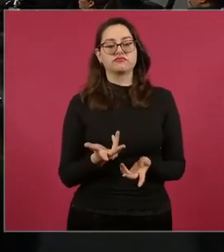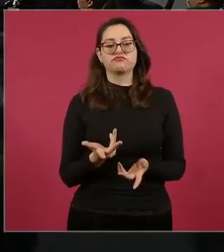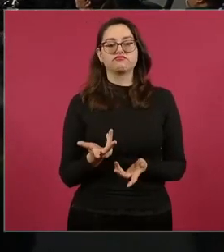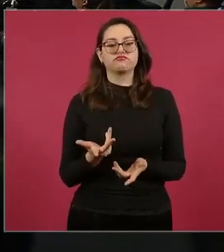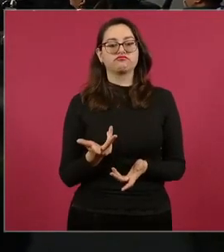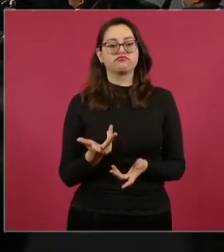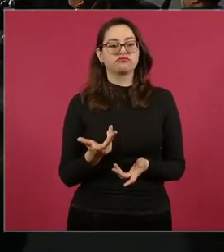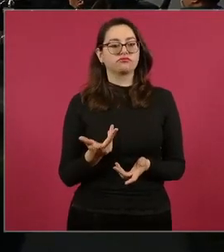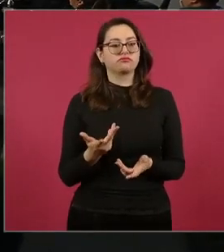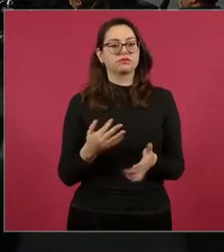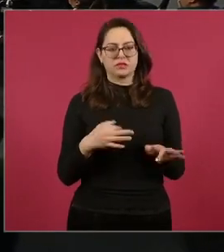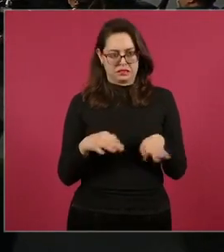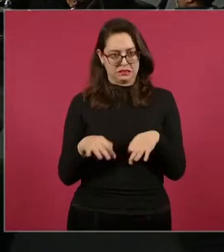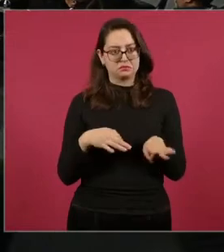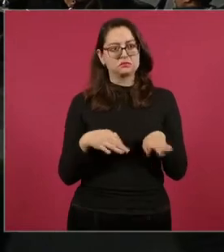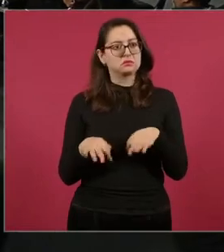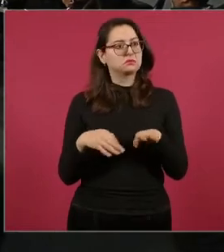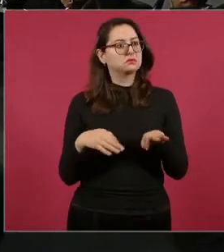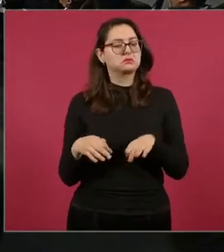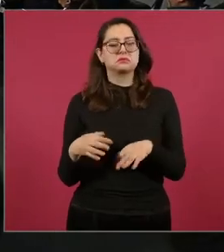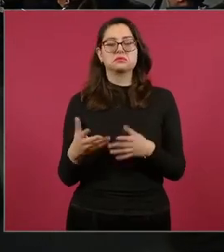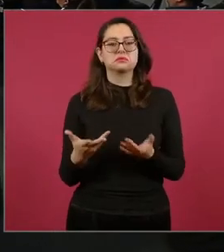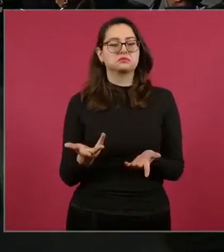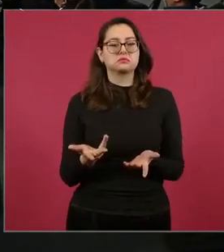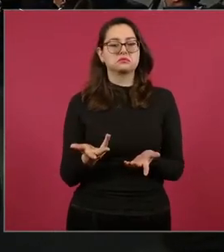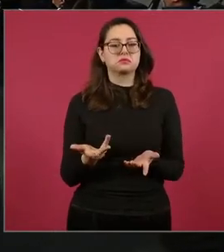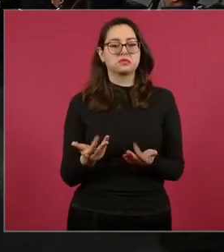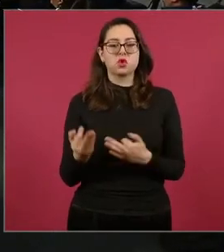todos los trabajadores,